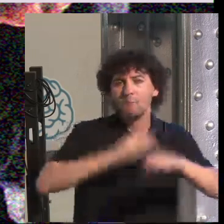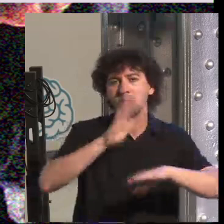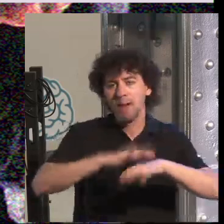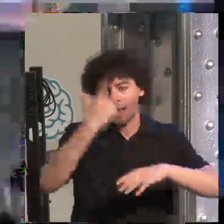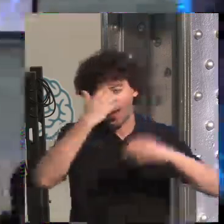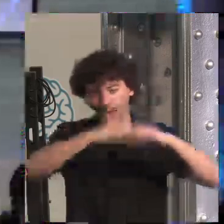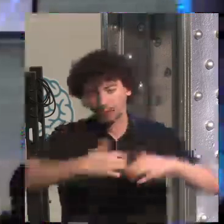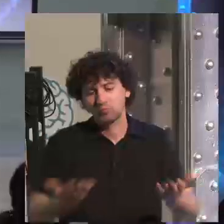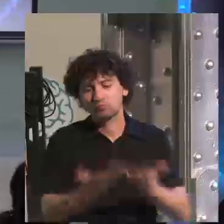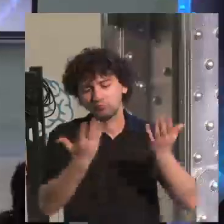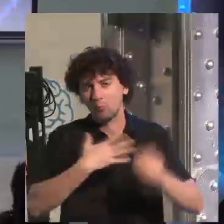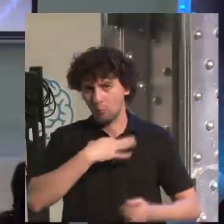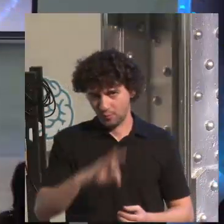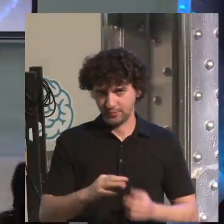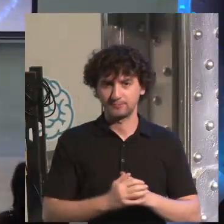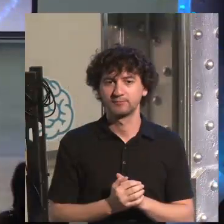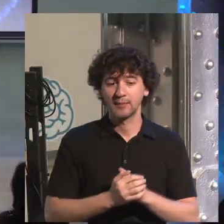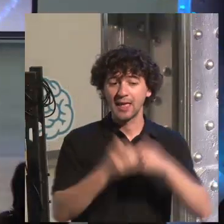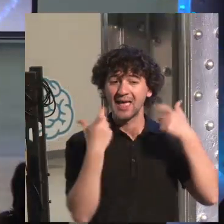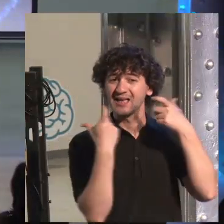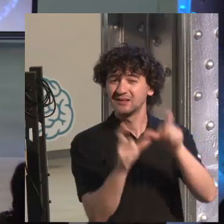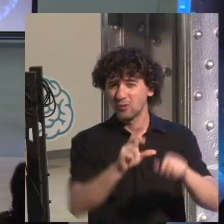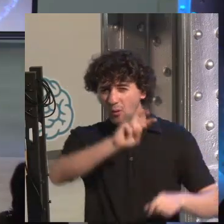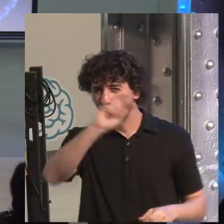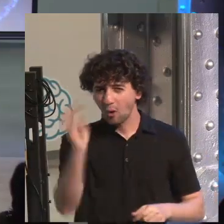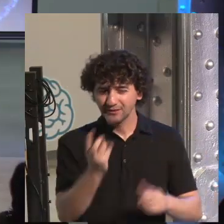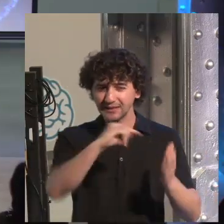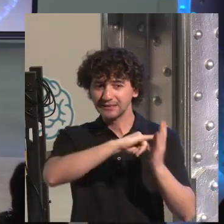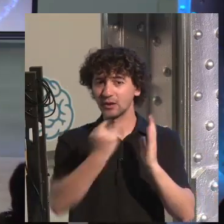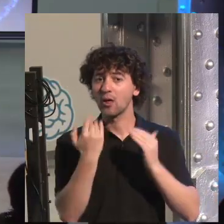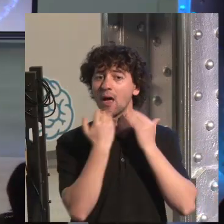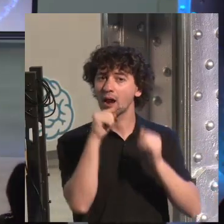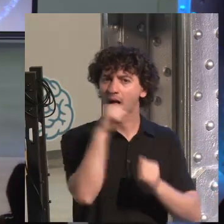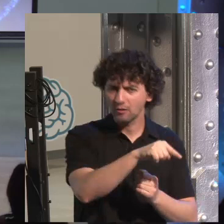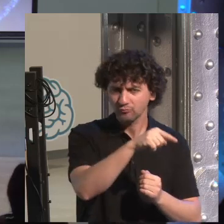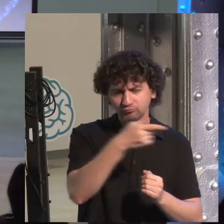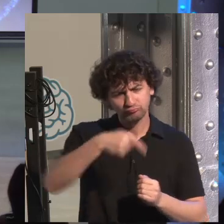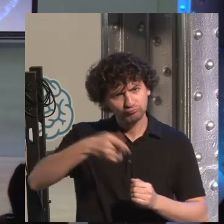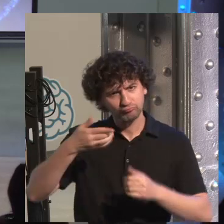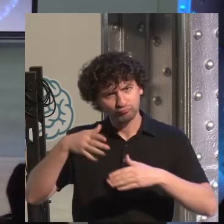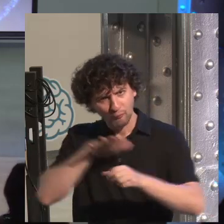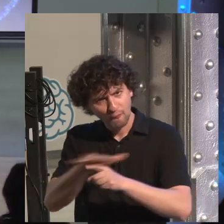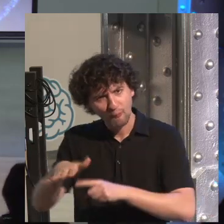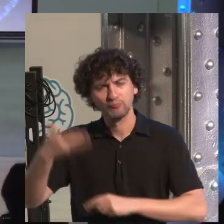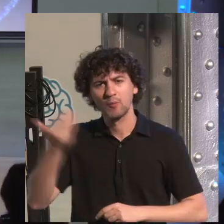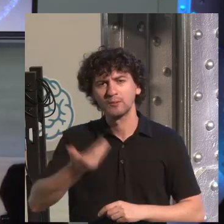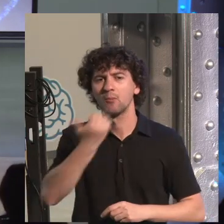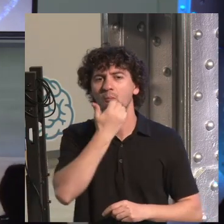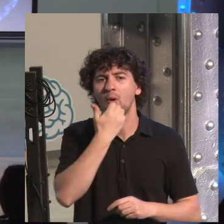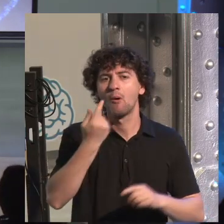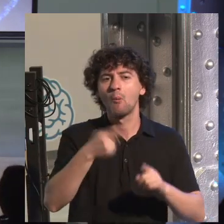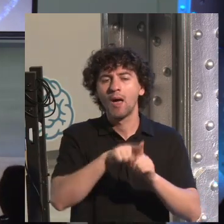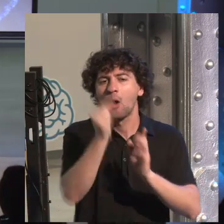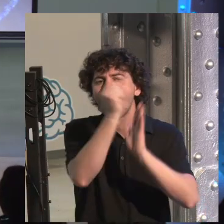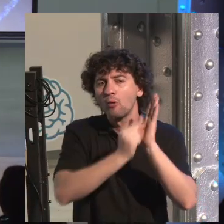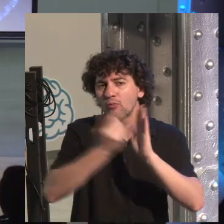cerebro. La siguiente área donde la tecnología está teniendo mucho impacto es en la cognición aumentada. Este es un concepto de